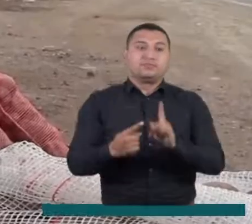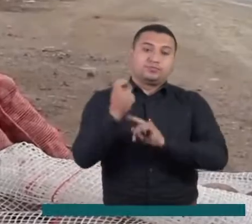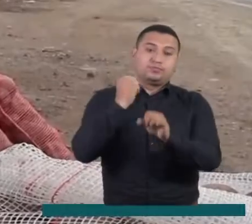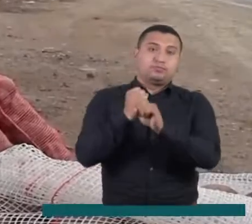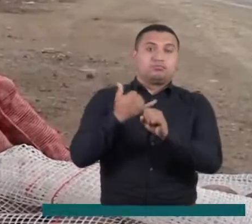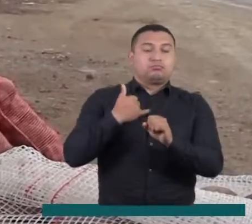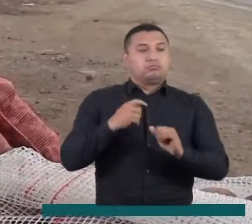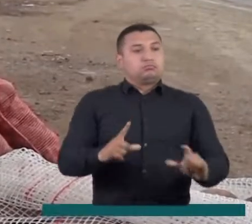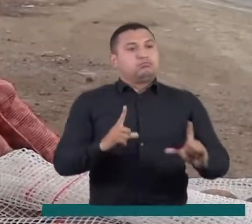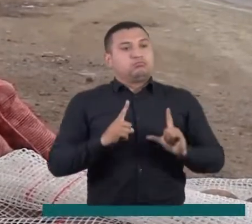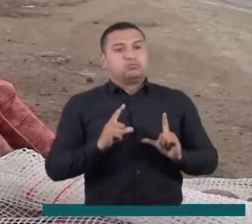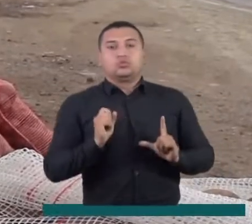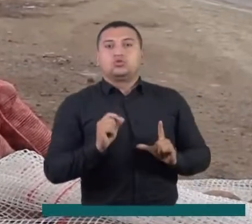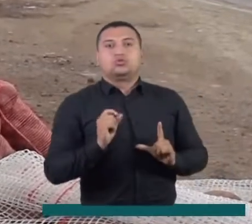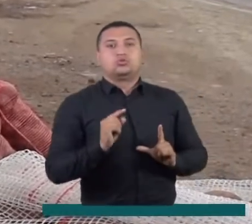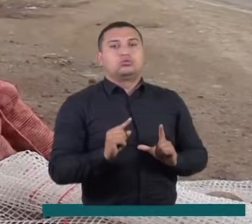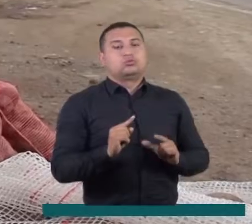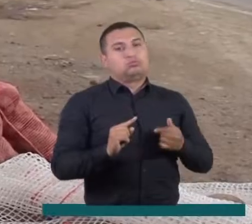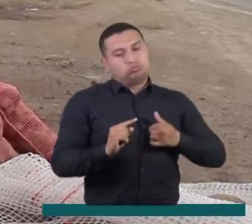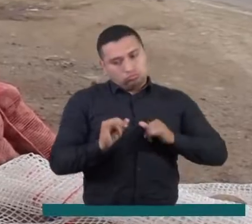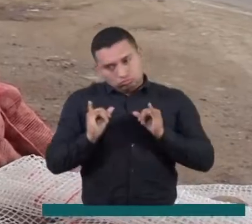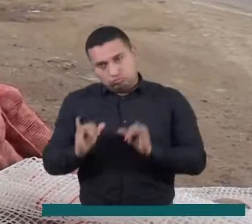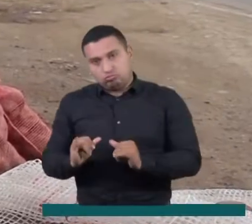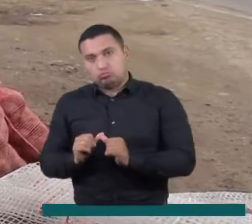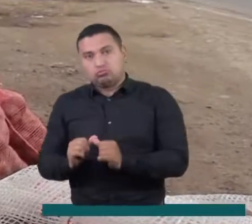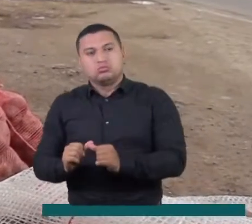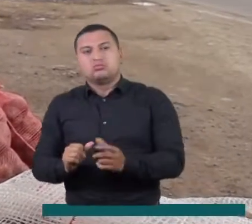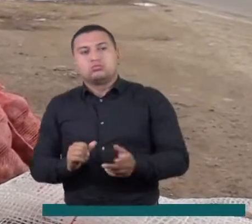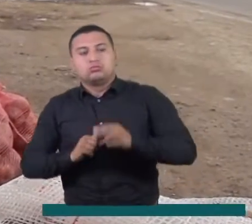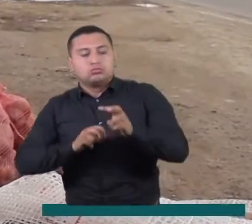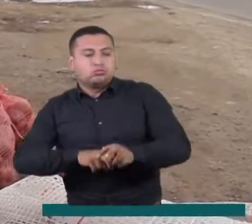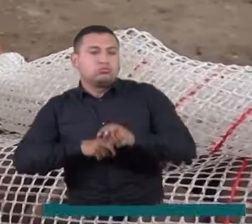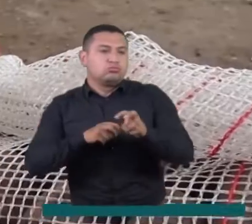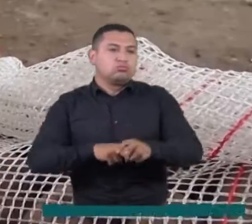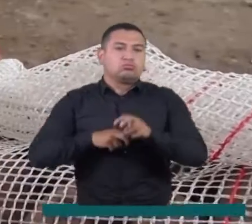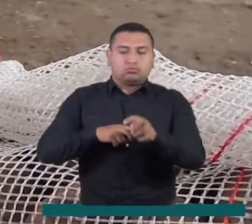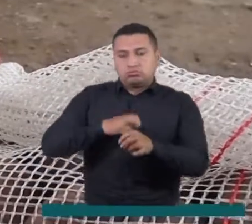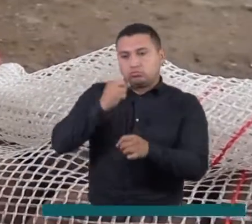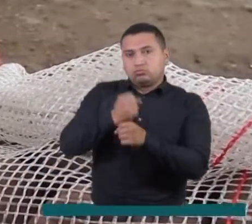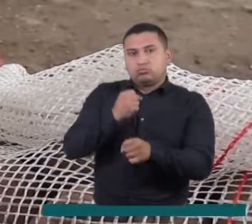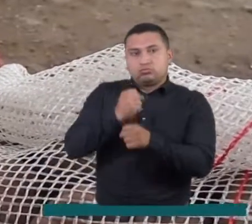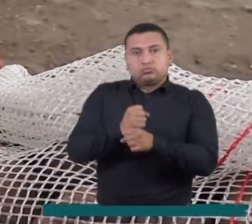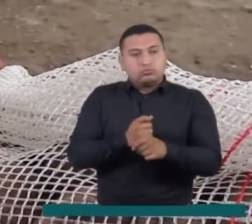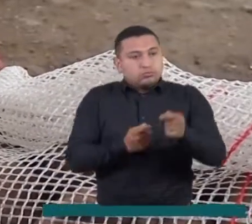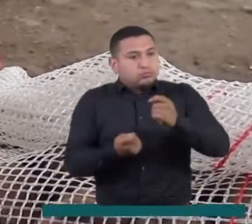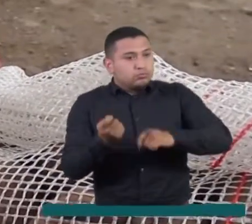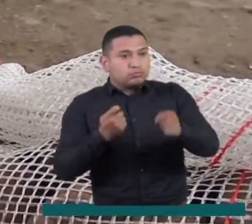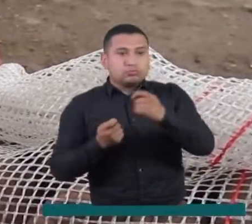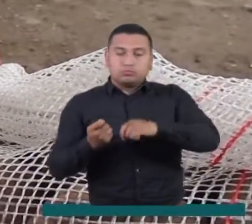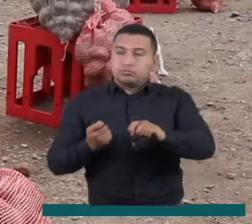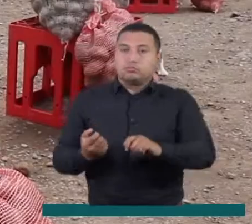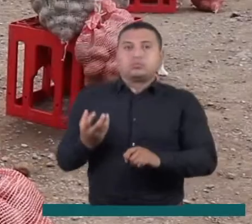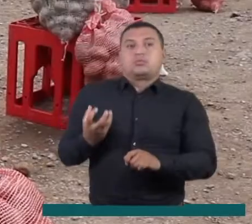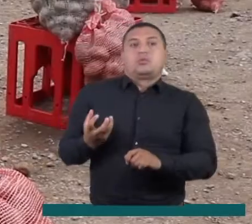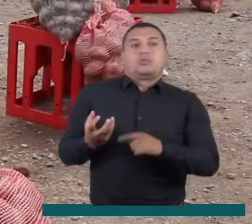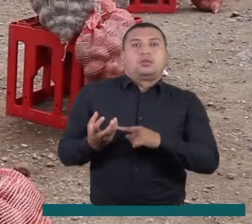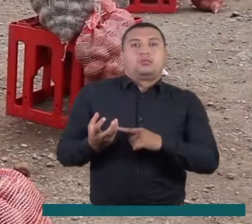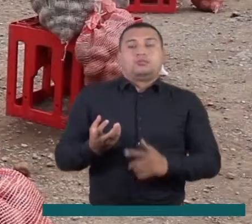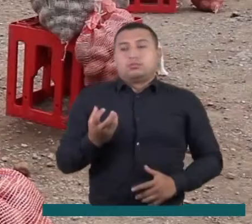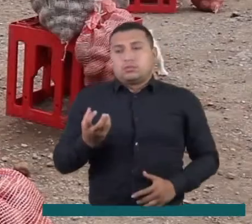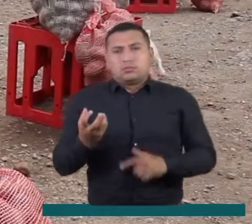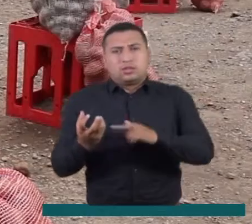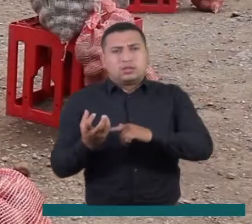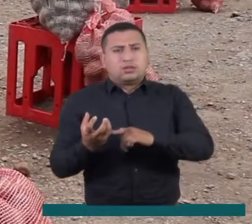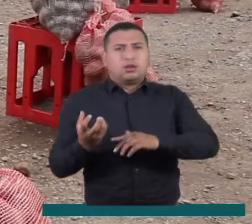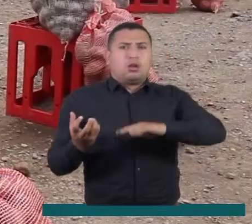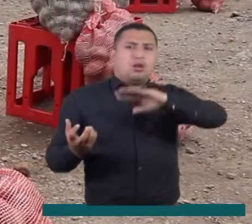como bachiller y se quedó en su terruño a vivir de la agricultura, pero vendiendo papa en las vías. La papa ahorita se